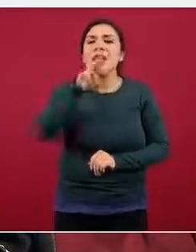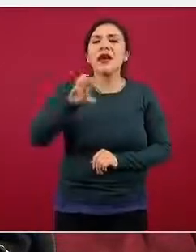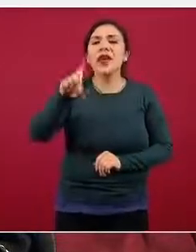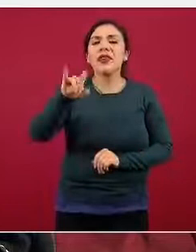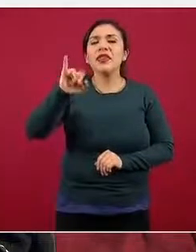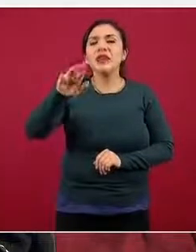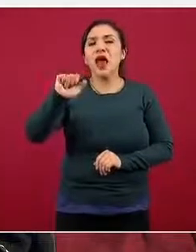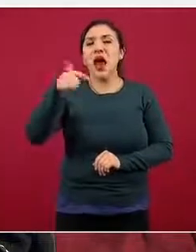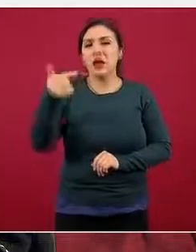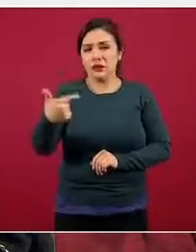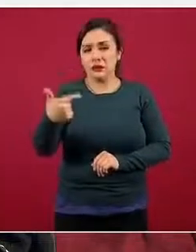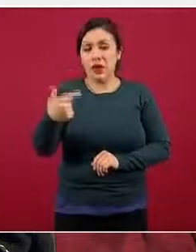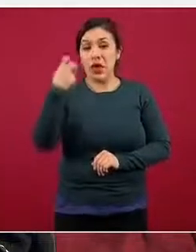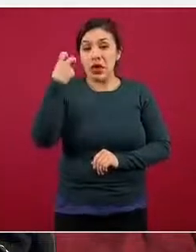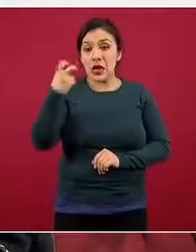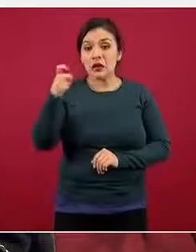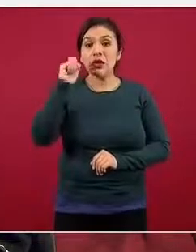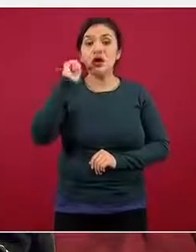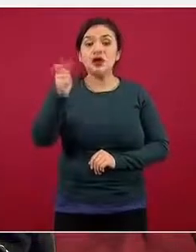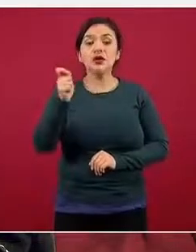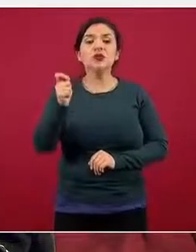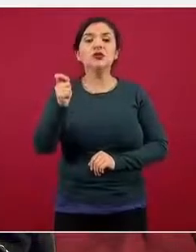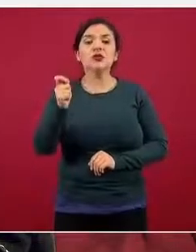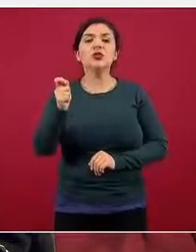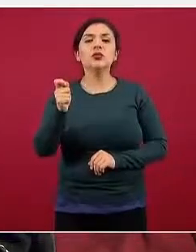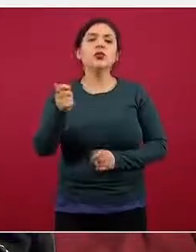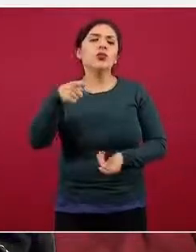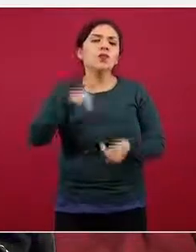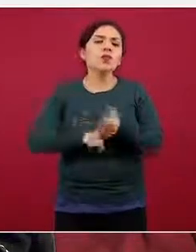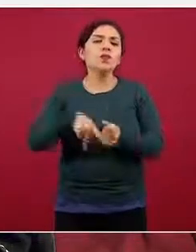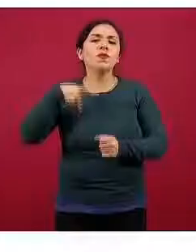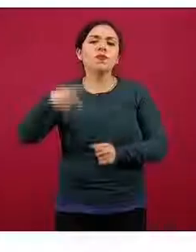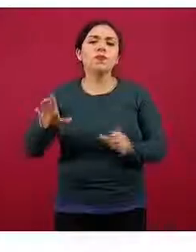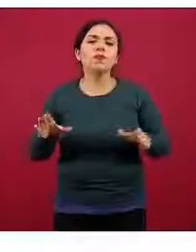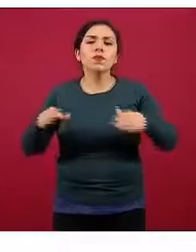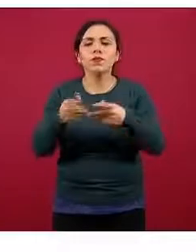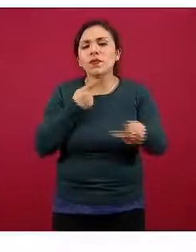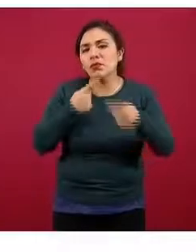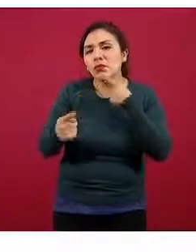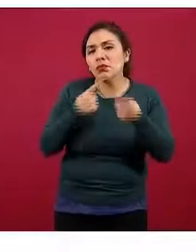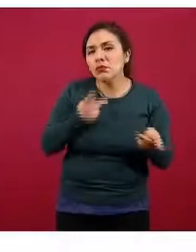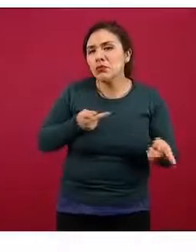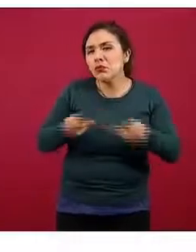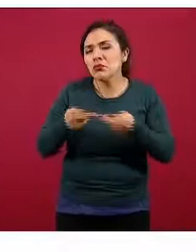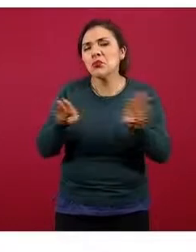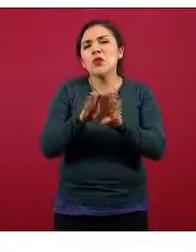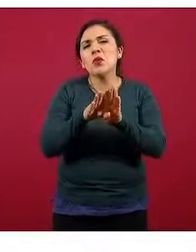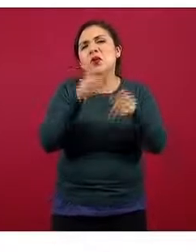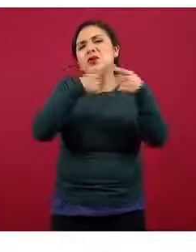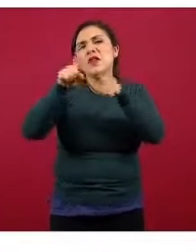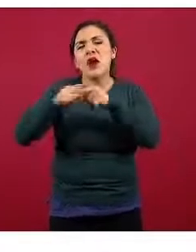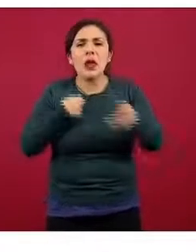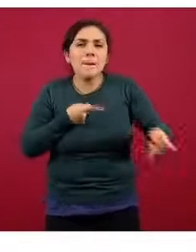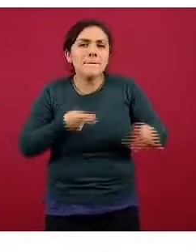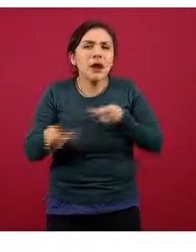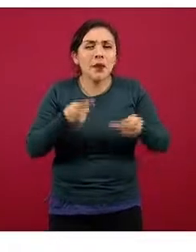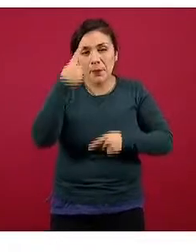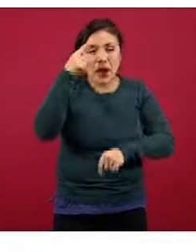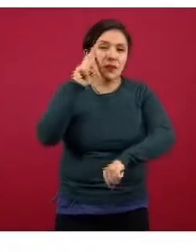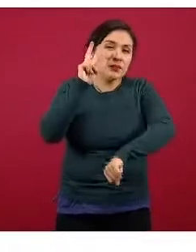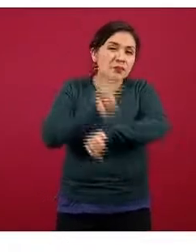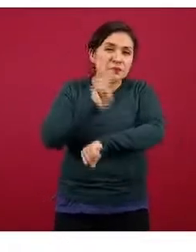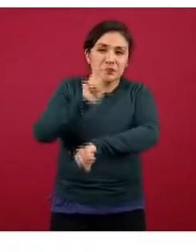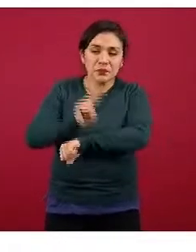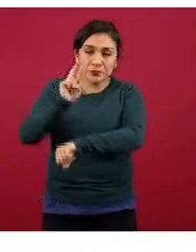IRAC. La red IRAC es una estrategia dentro de nuestros múltiples mecanismos que tenemos de